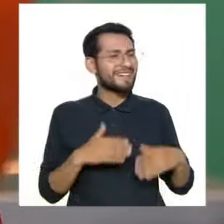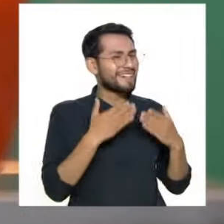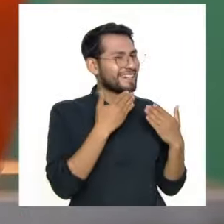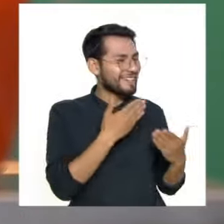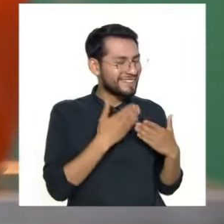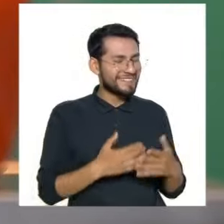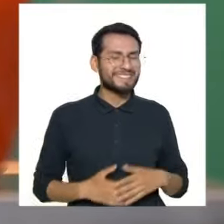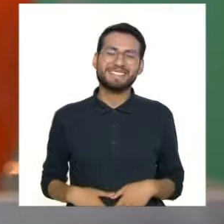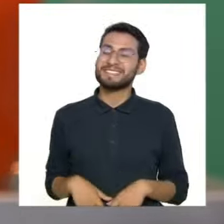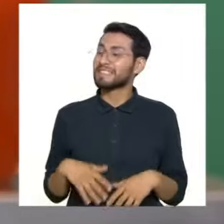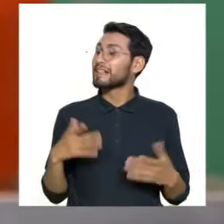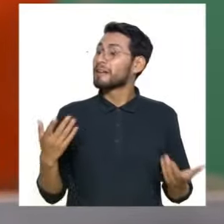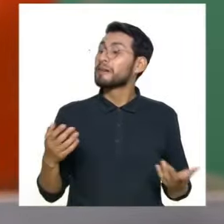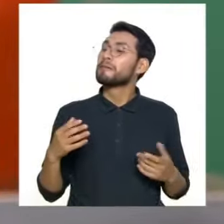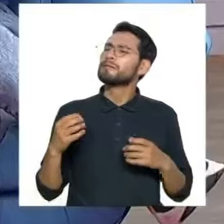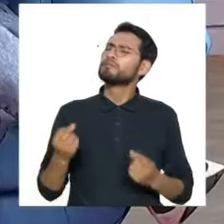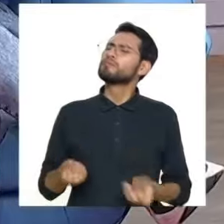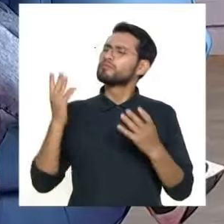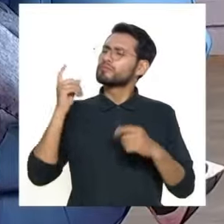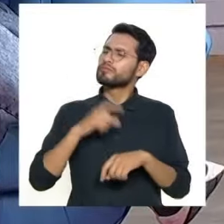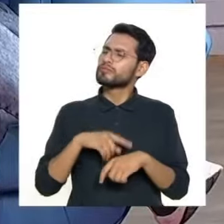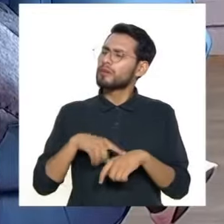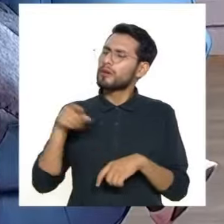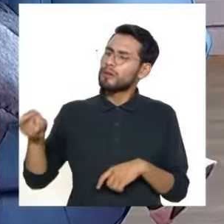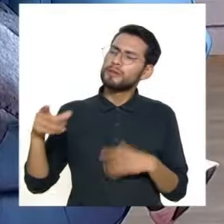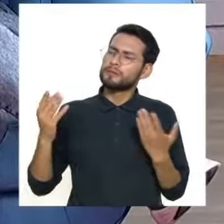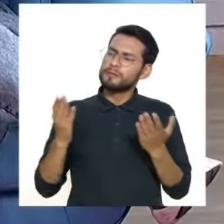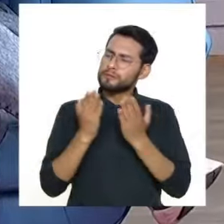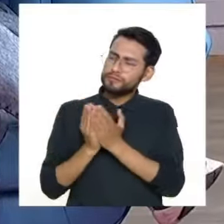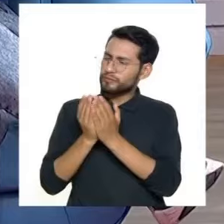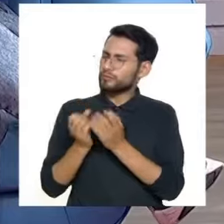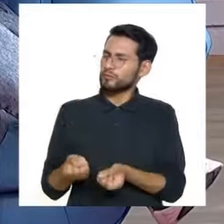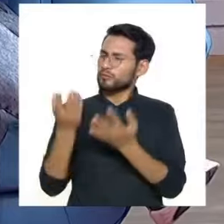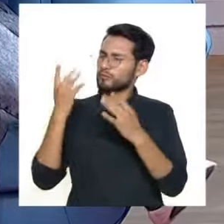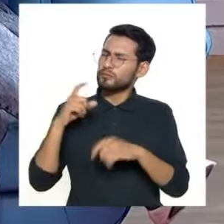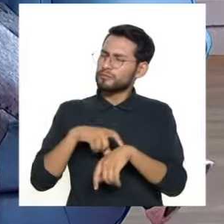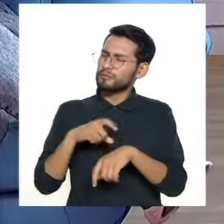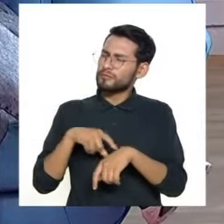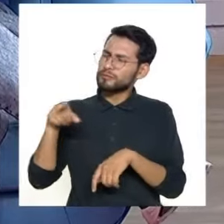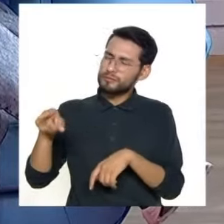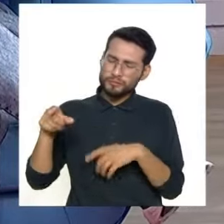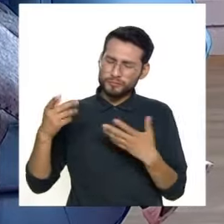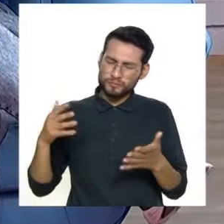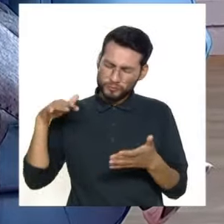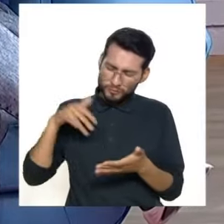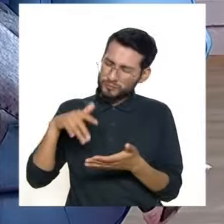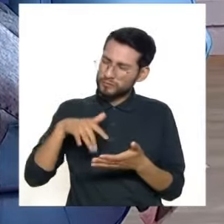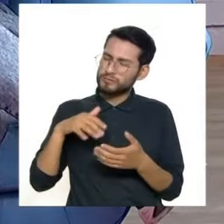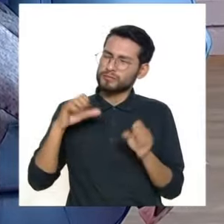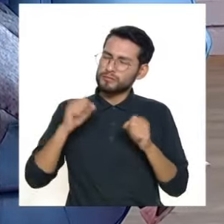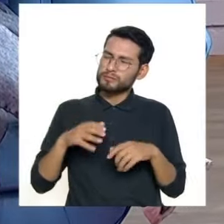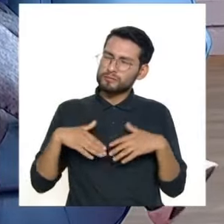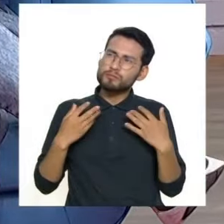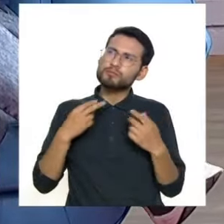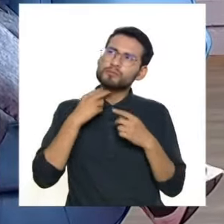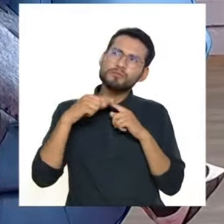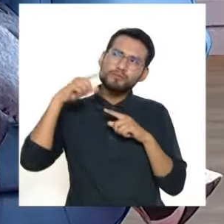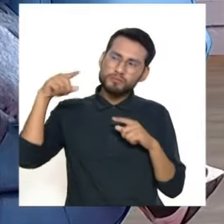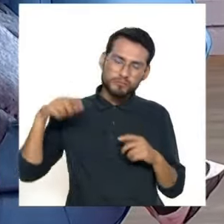muchas gracias Cuéntame cuánto tiempo has estado has estado estudiando cuánto tiempo hay cuánto tiempo te llevó el conocer tu